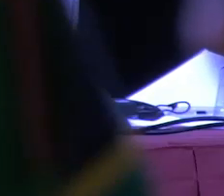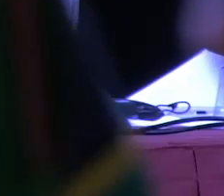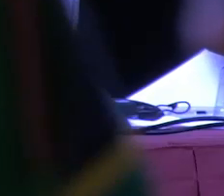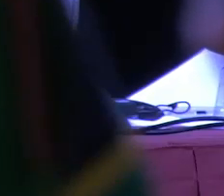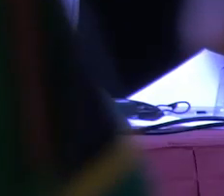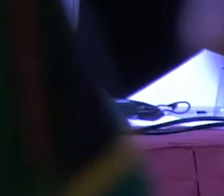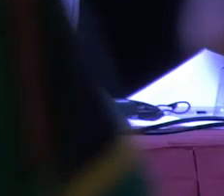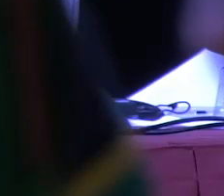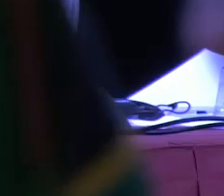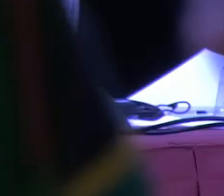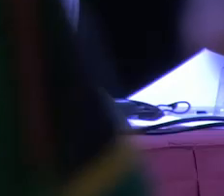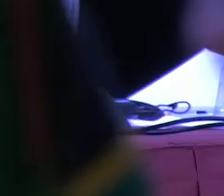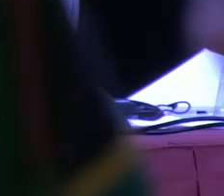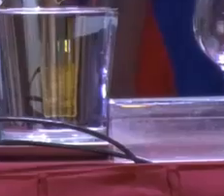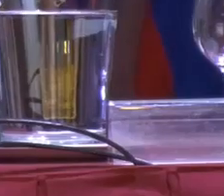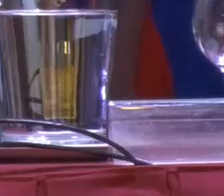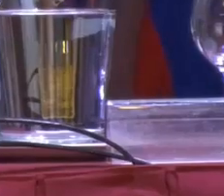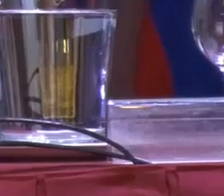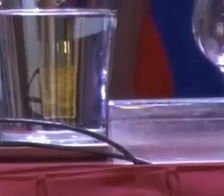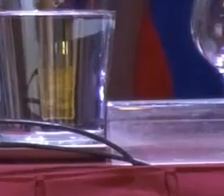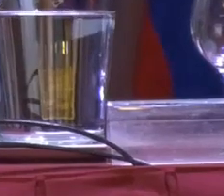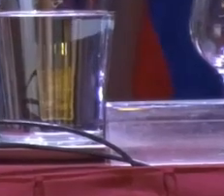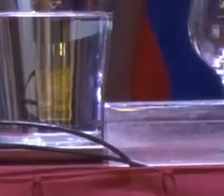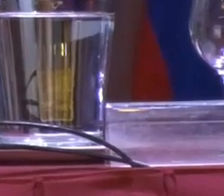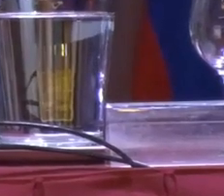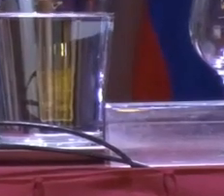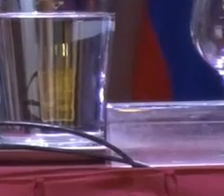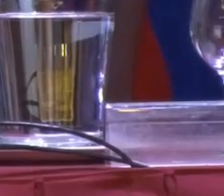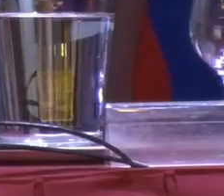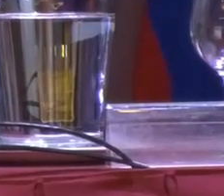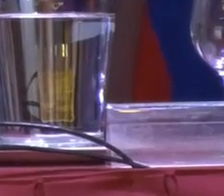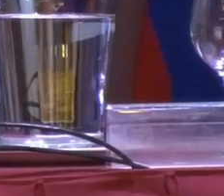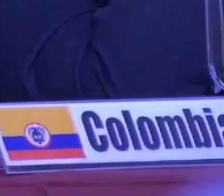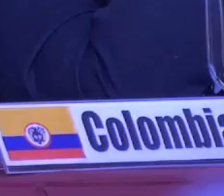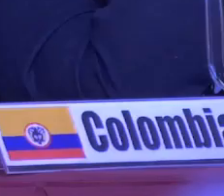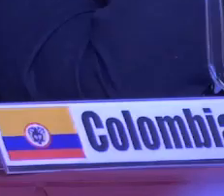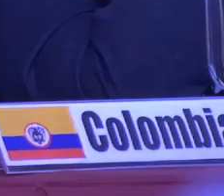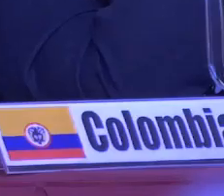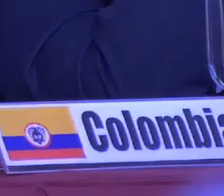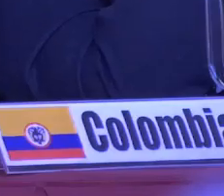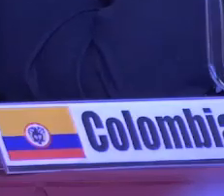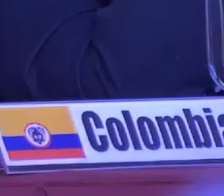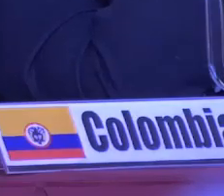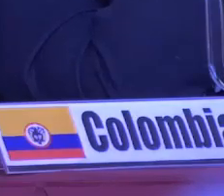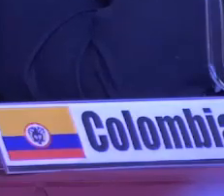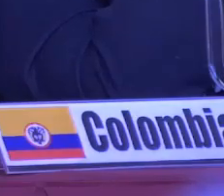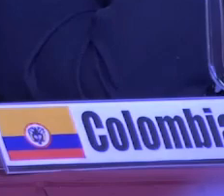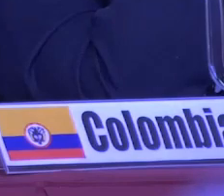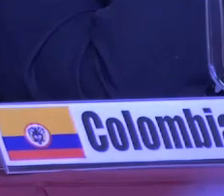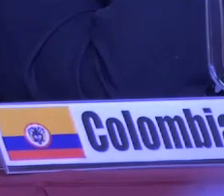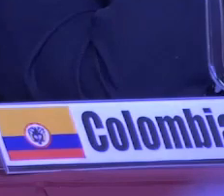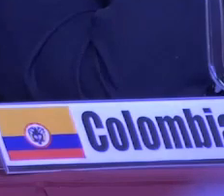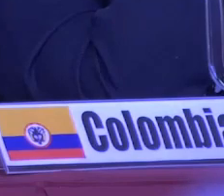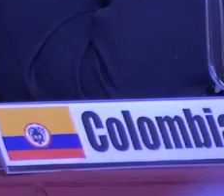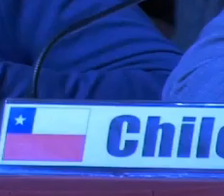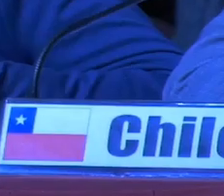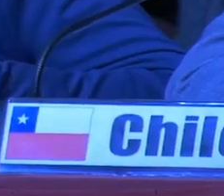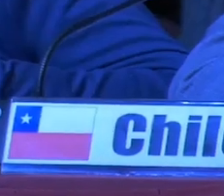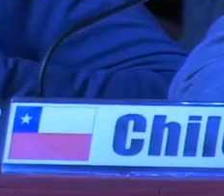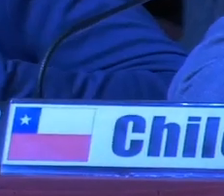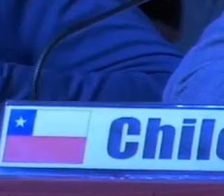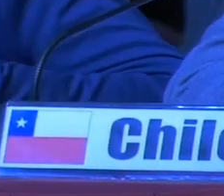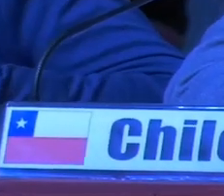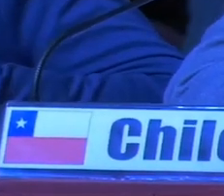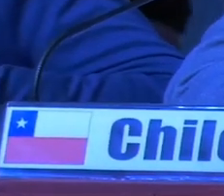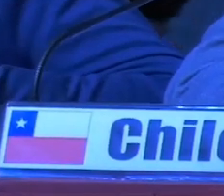arduo trabajo, ministros y autoridades educativas de alto nivel aprobaron los acuerdos de Cochabamba y adoptaron la hoja de ruta regional